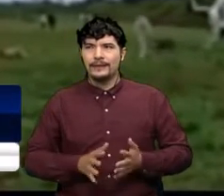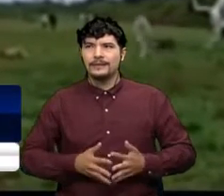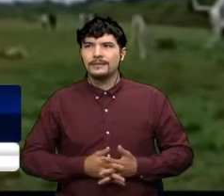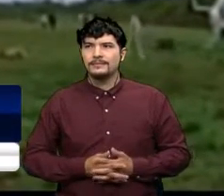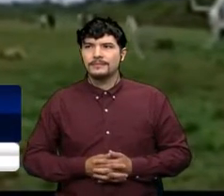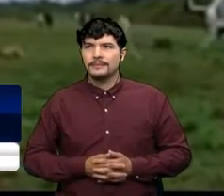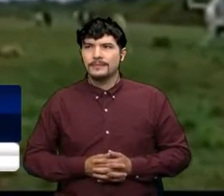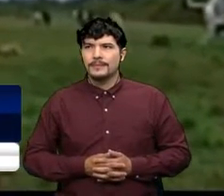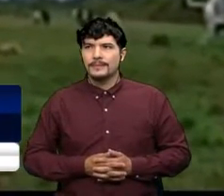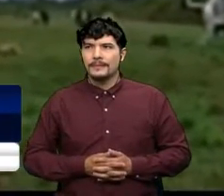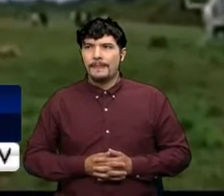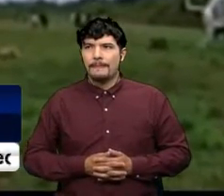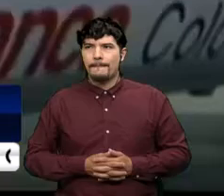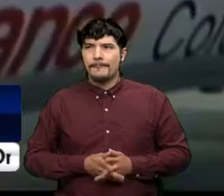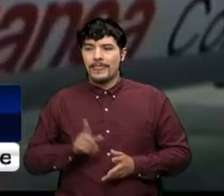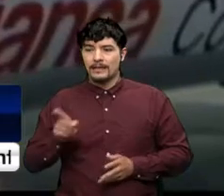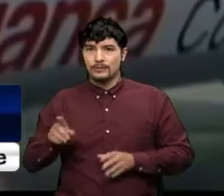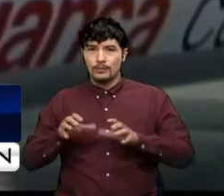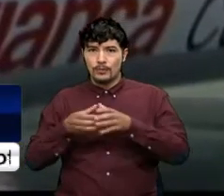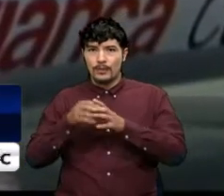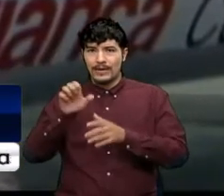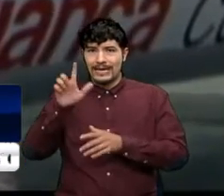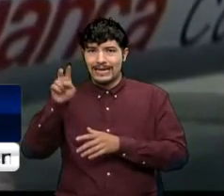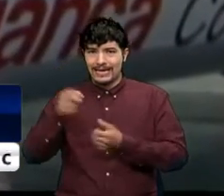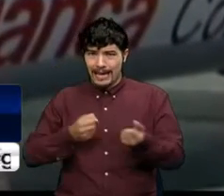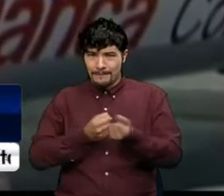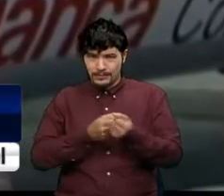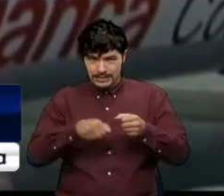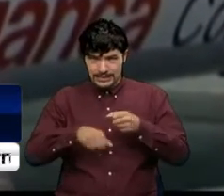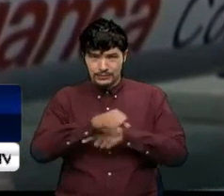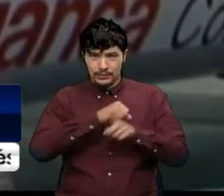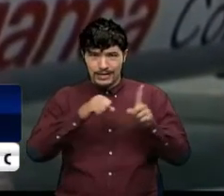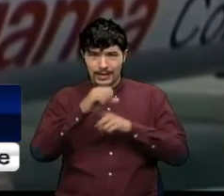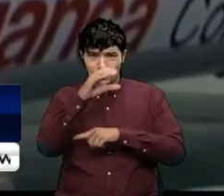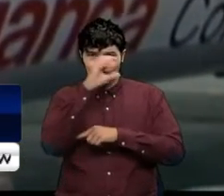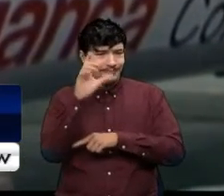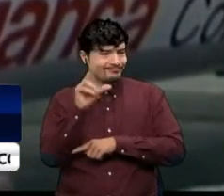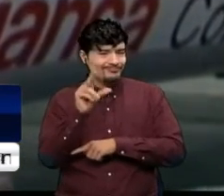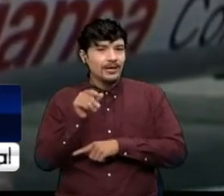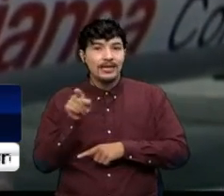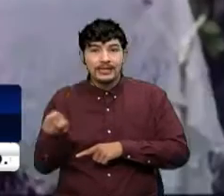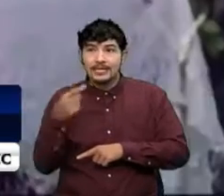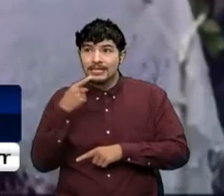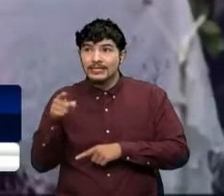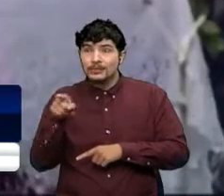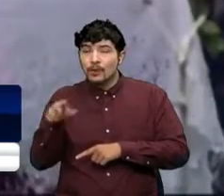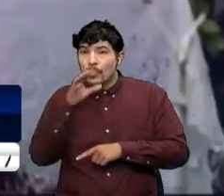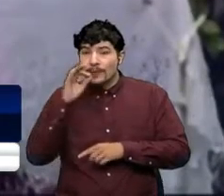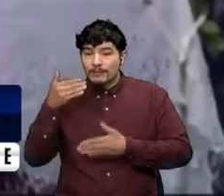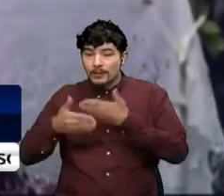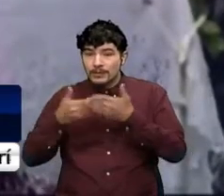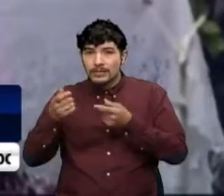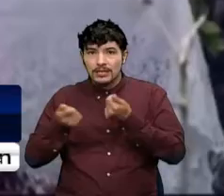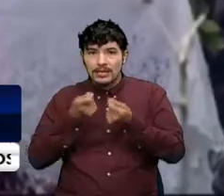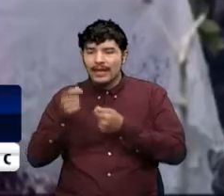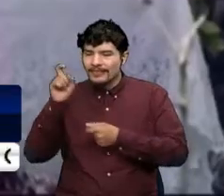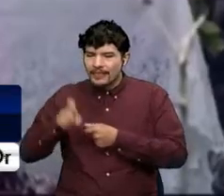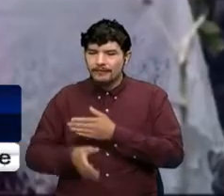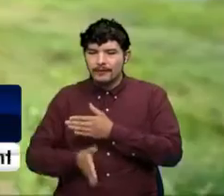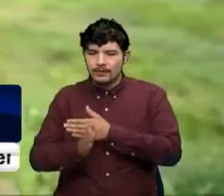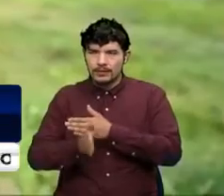digamos, apoyo a la sociedad colombiana. Luego de haber estado en cautiverio, considera que la fase de negociación con este grupo debe